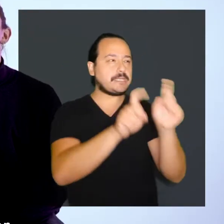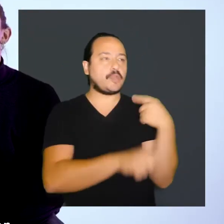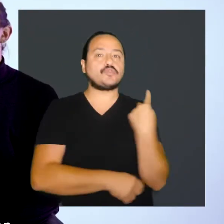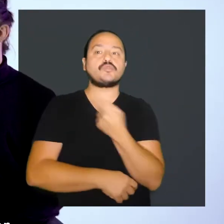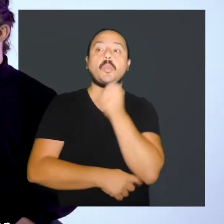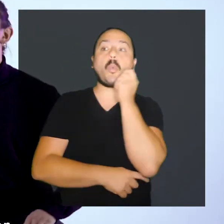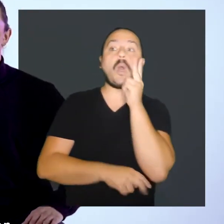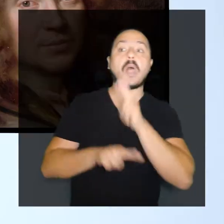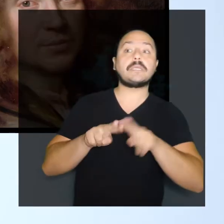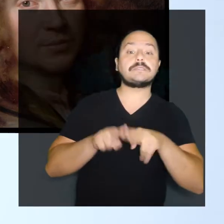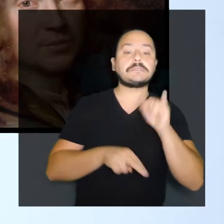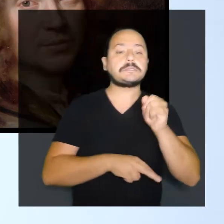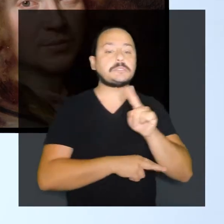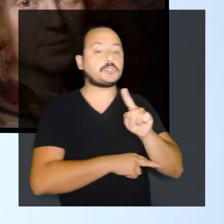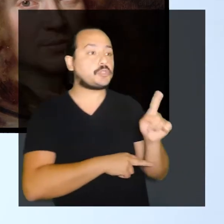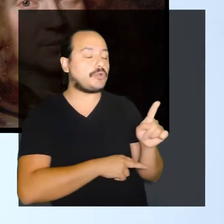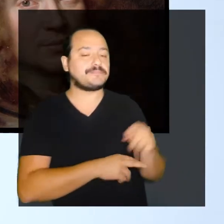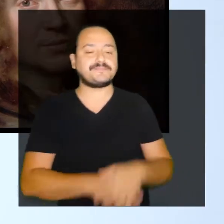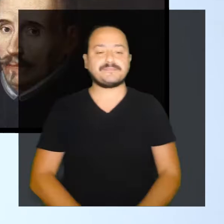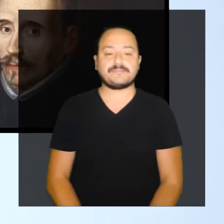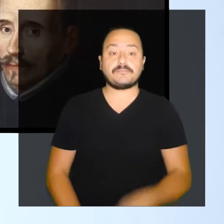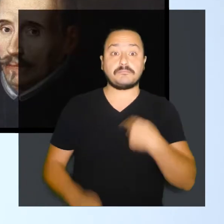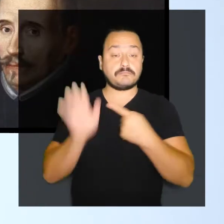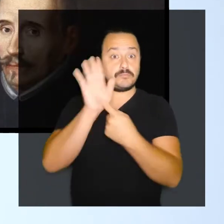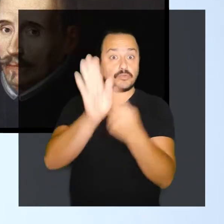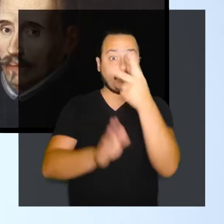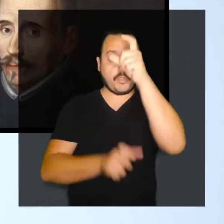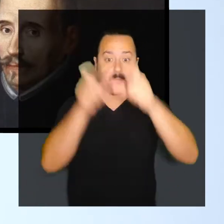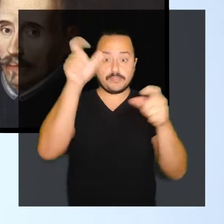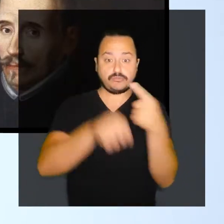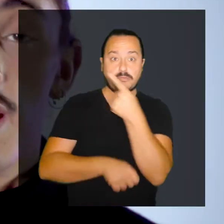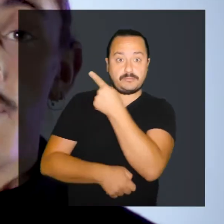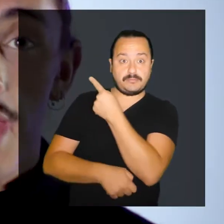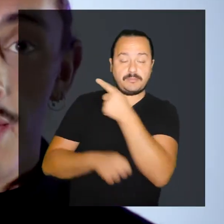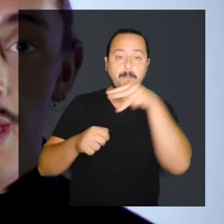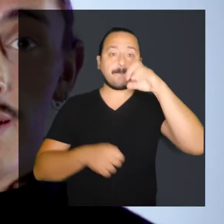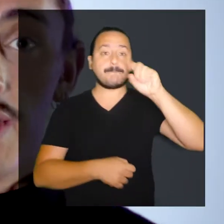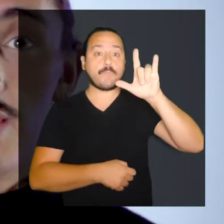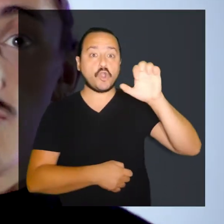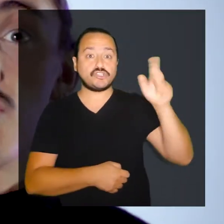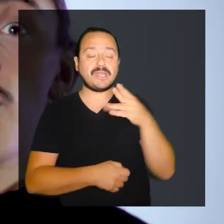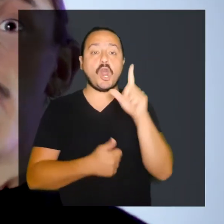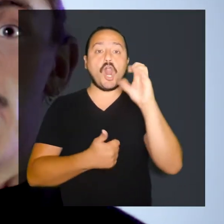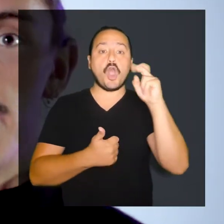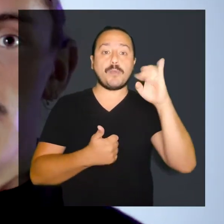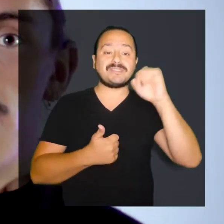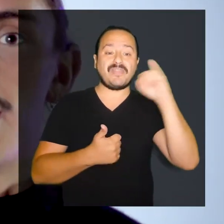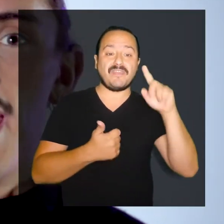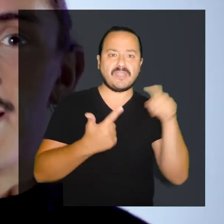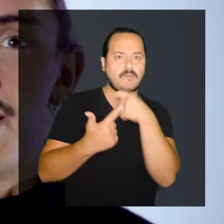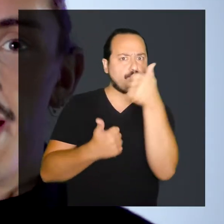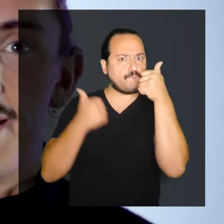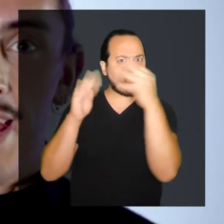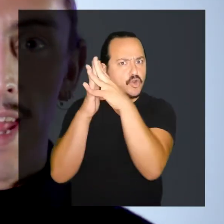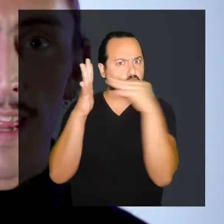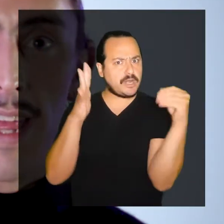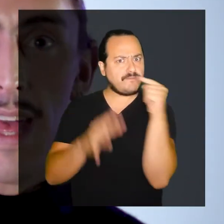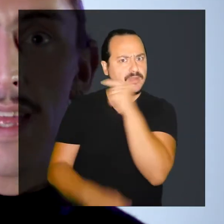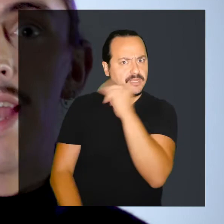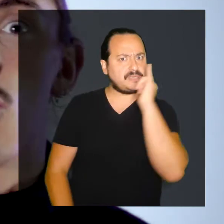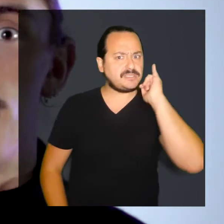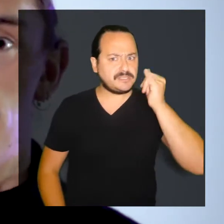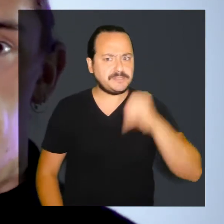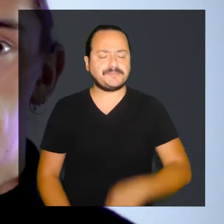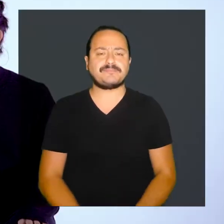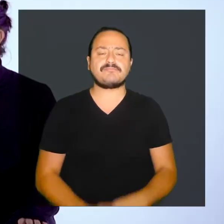nuestra contingencia. Molière y Lope de Vega son referentes de este género. También existe un subgénero que está entre la tragedia